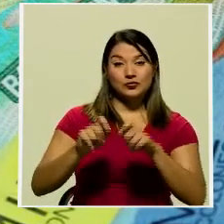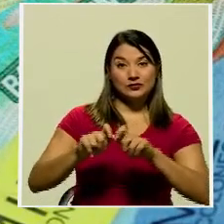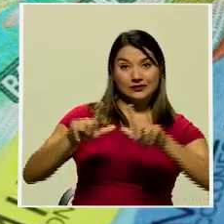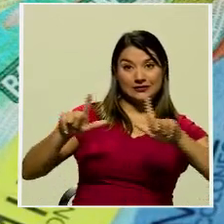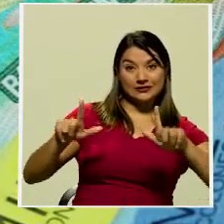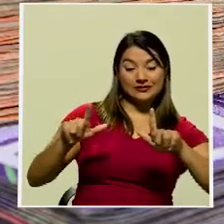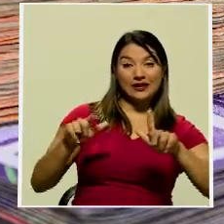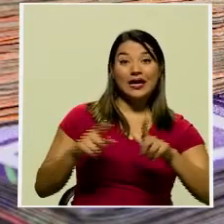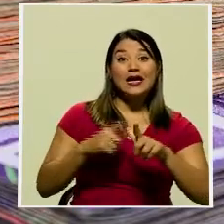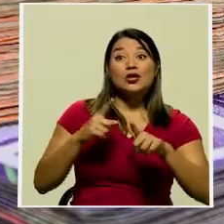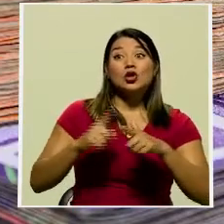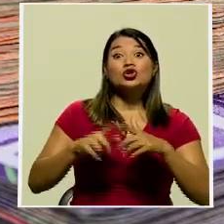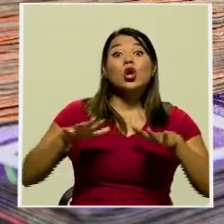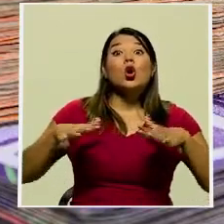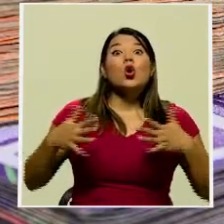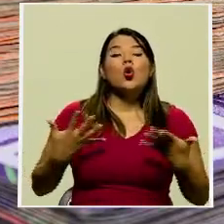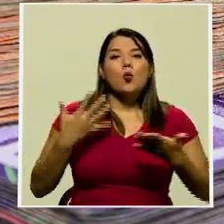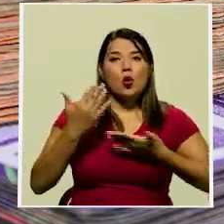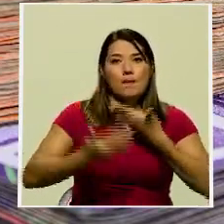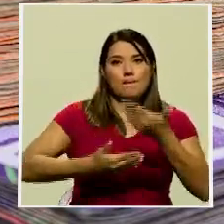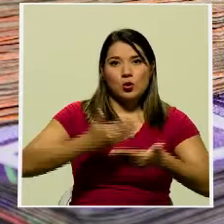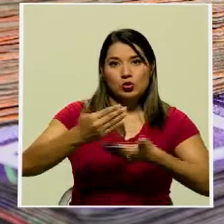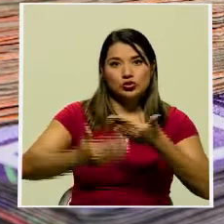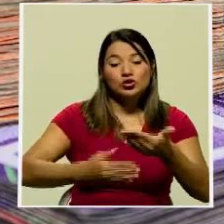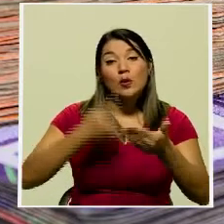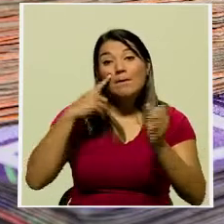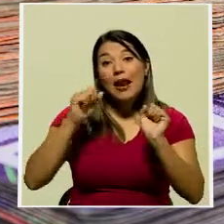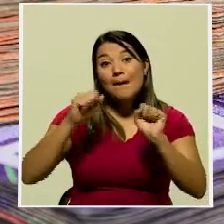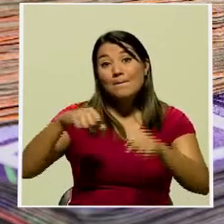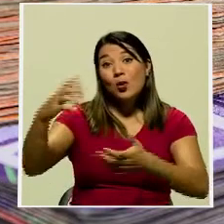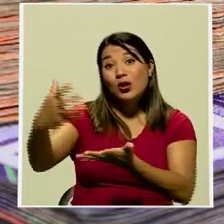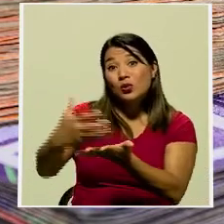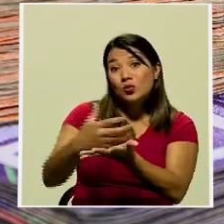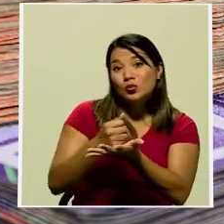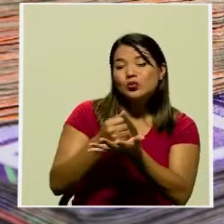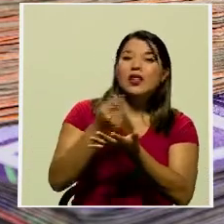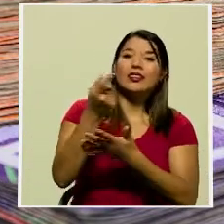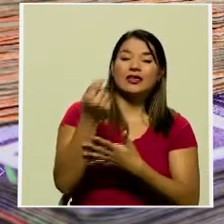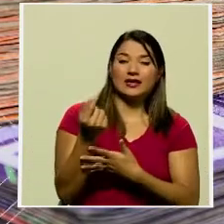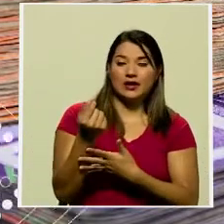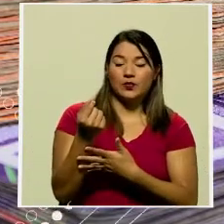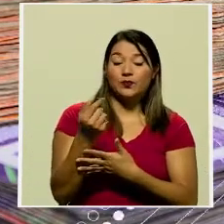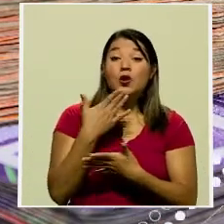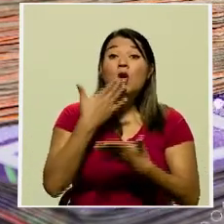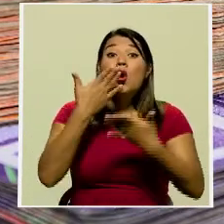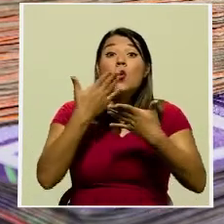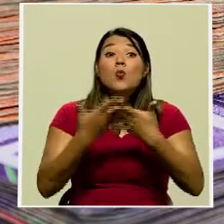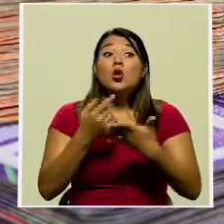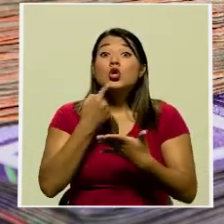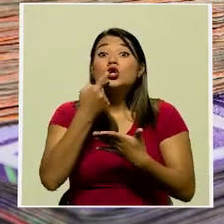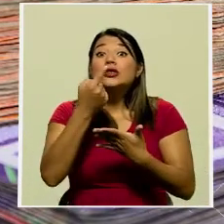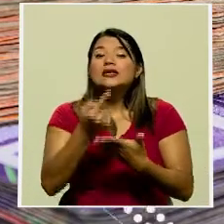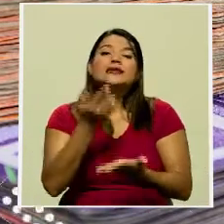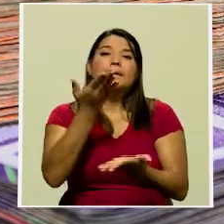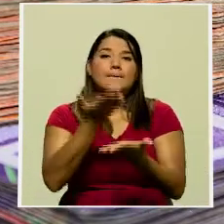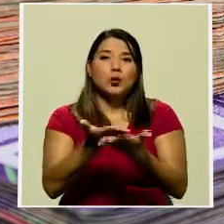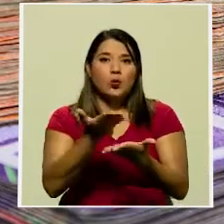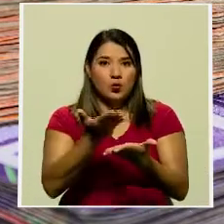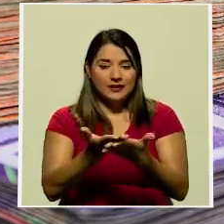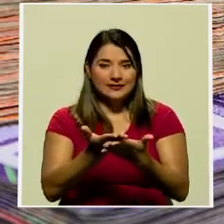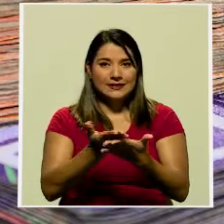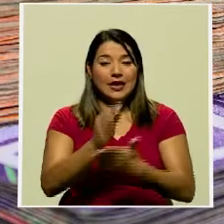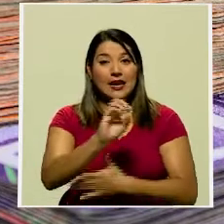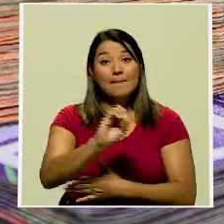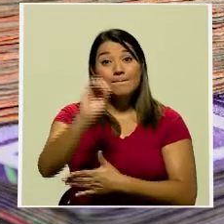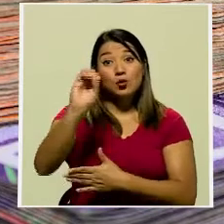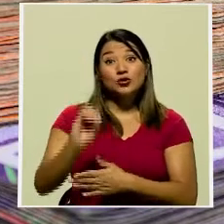Y ahora bien, ¿cómo se procede a recaudar este dinero? Bueno, según lo establecido en la propuesta, el porcentaje que